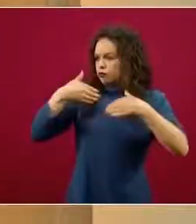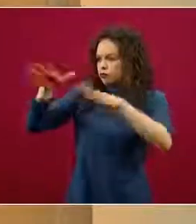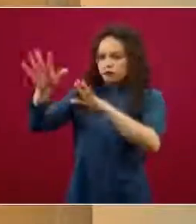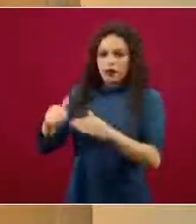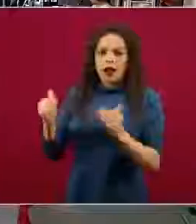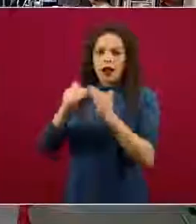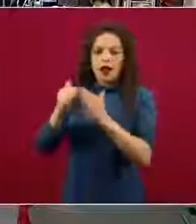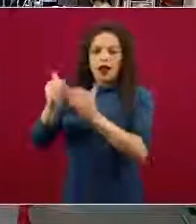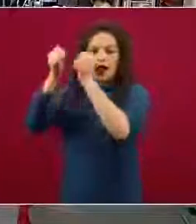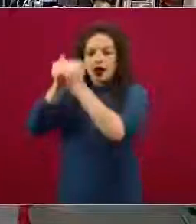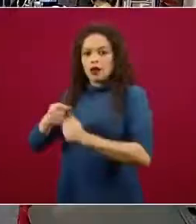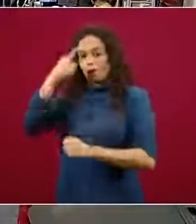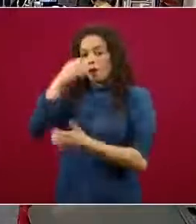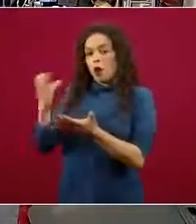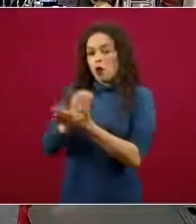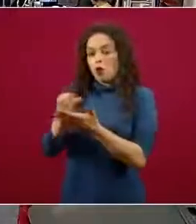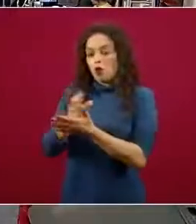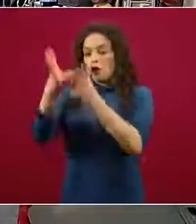recuperarte.